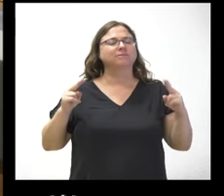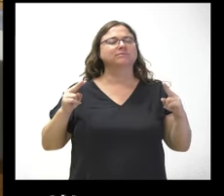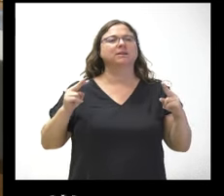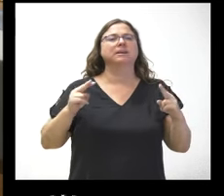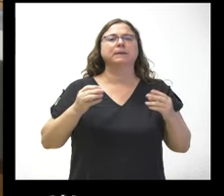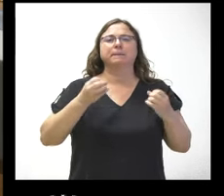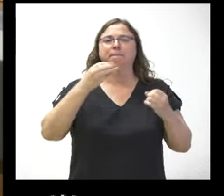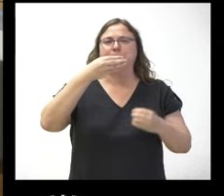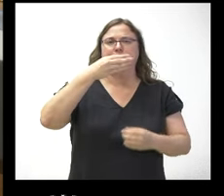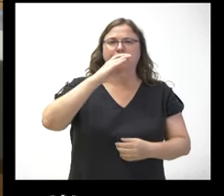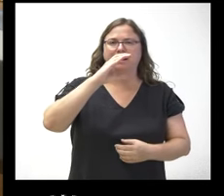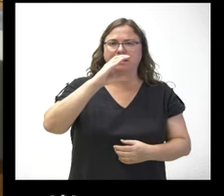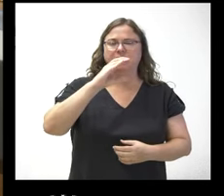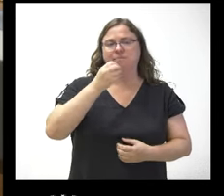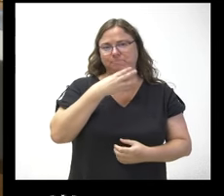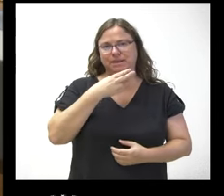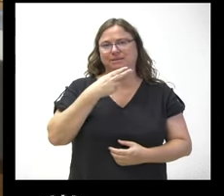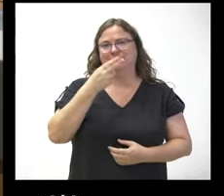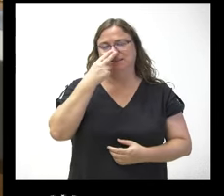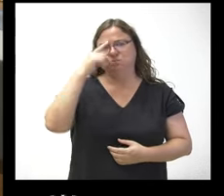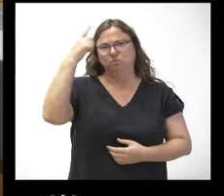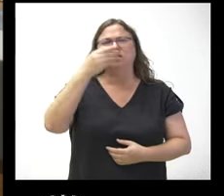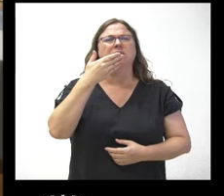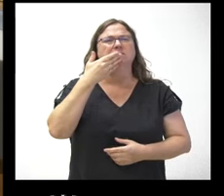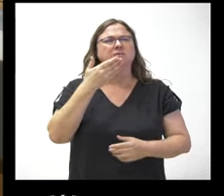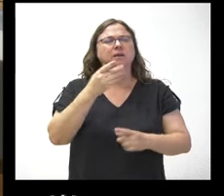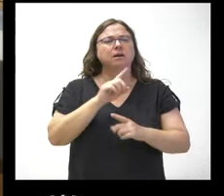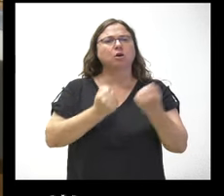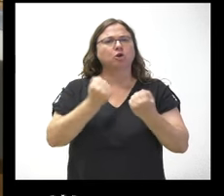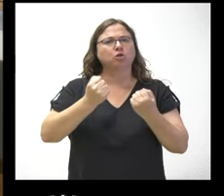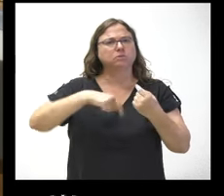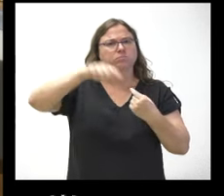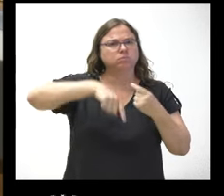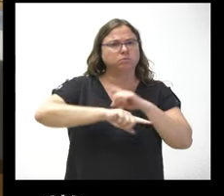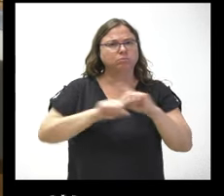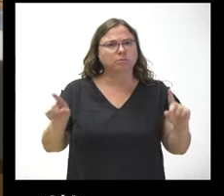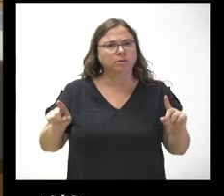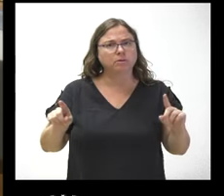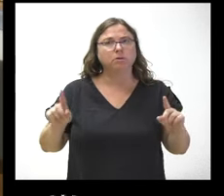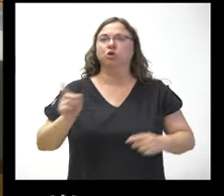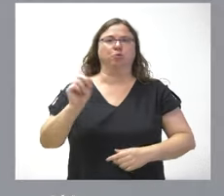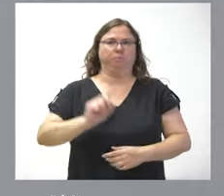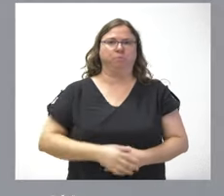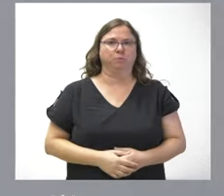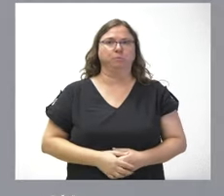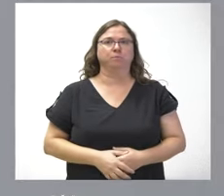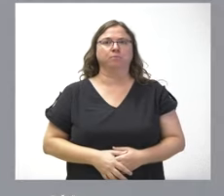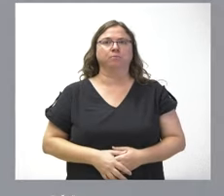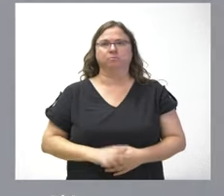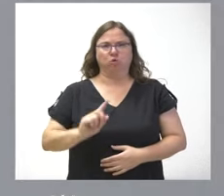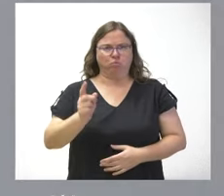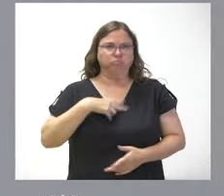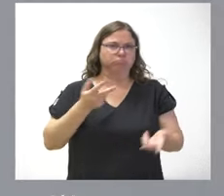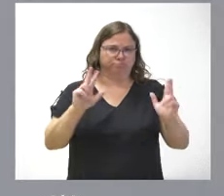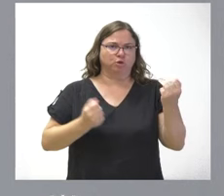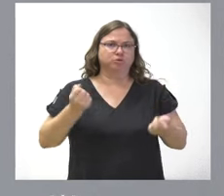si esto supone eh que no se va a dejar circular a los vehículos por por este monumento no no no supone eso